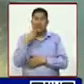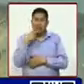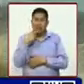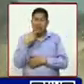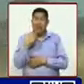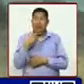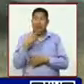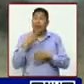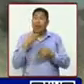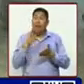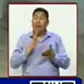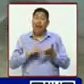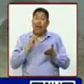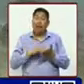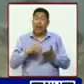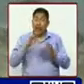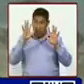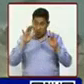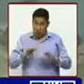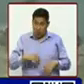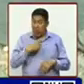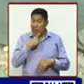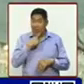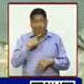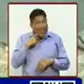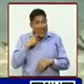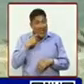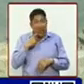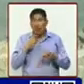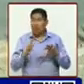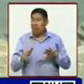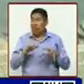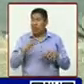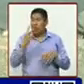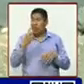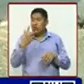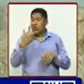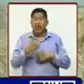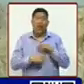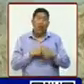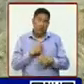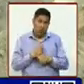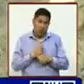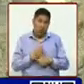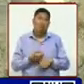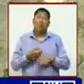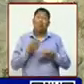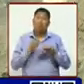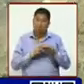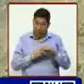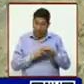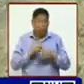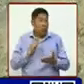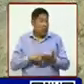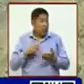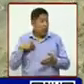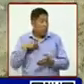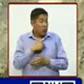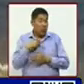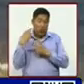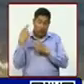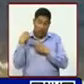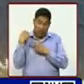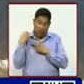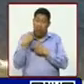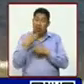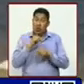la escasez de lluvia, la sequía que estamos pasando, se vaya a extender por 2 o 3 años más. Entonces, es por eso que tenemos que ser responsables con